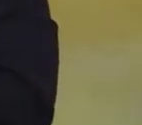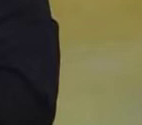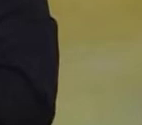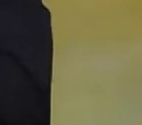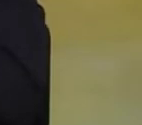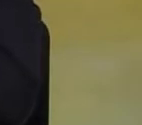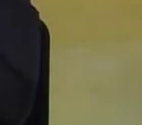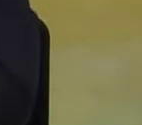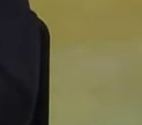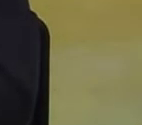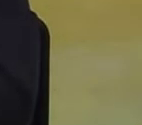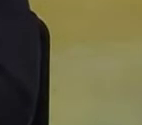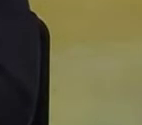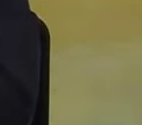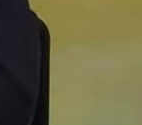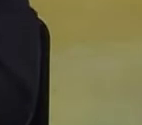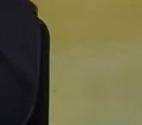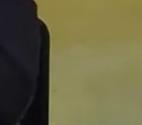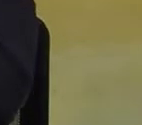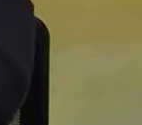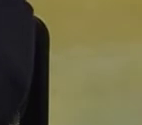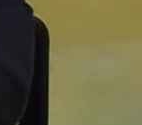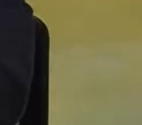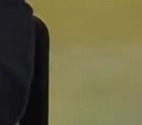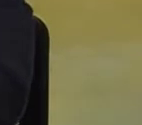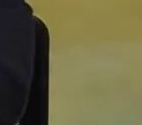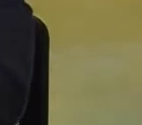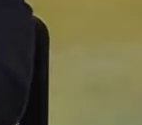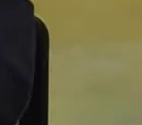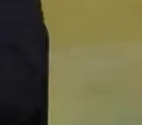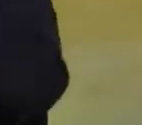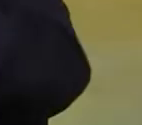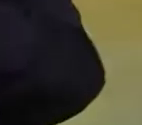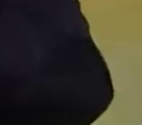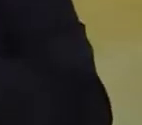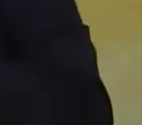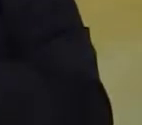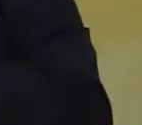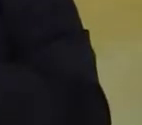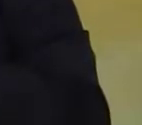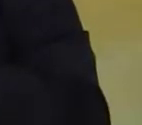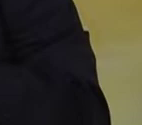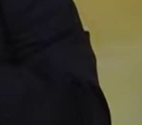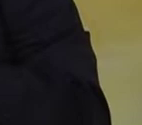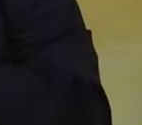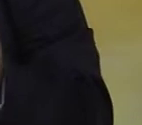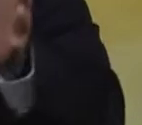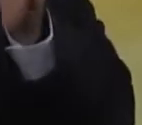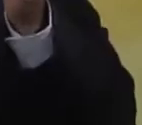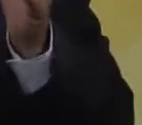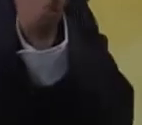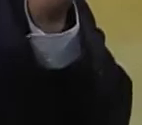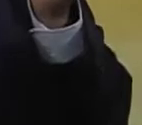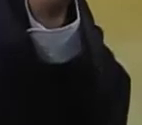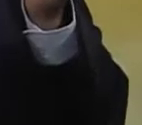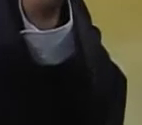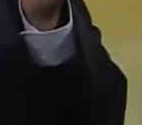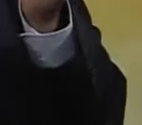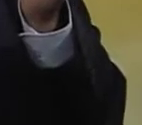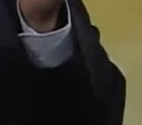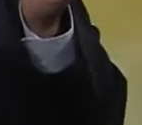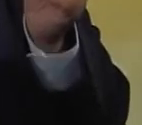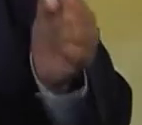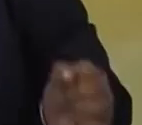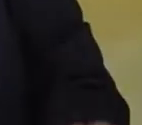alguno hable hable conforme a la escritura si alguno administra administra el poder de Dios Y aquel